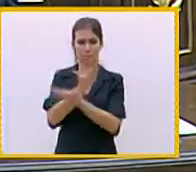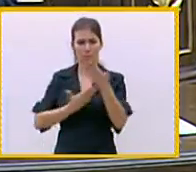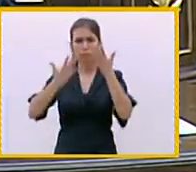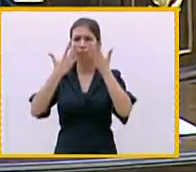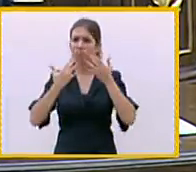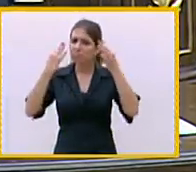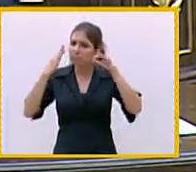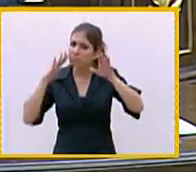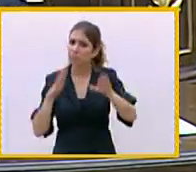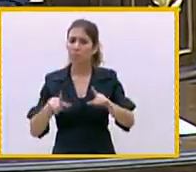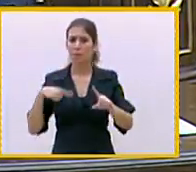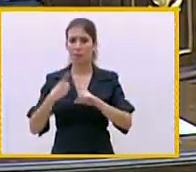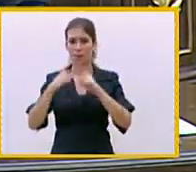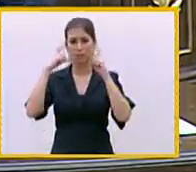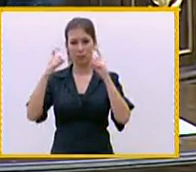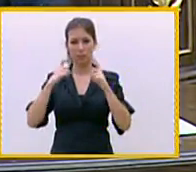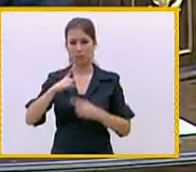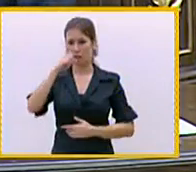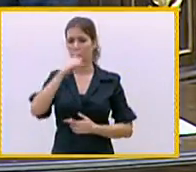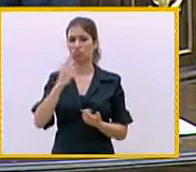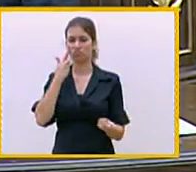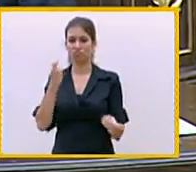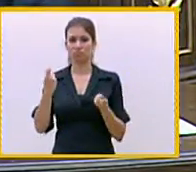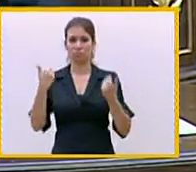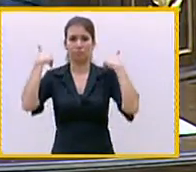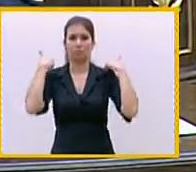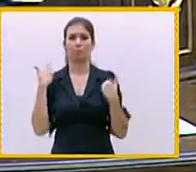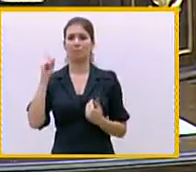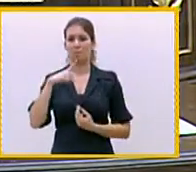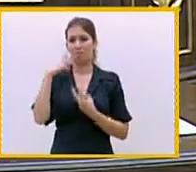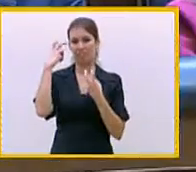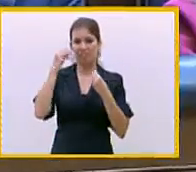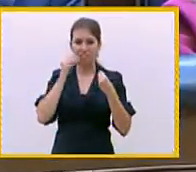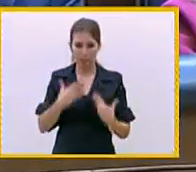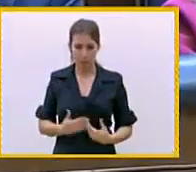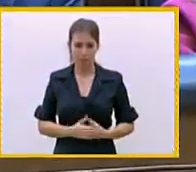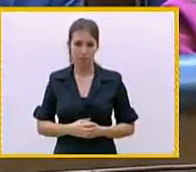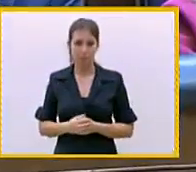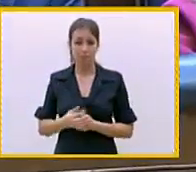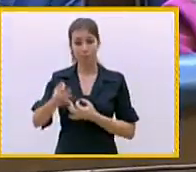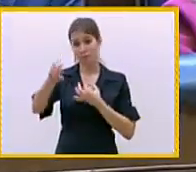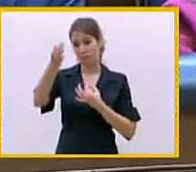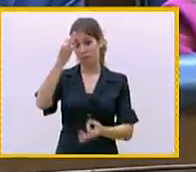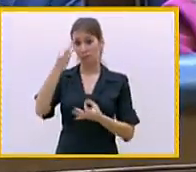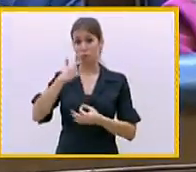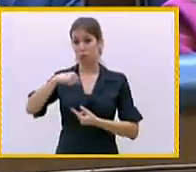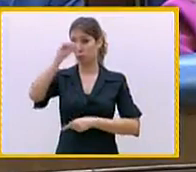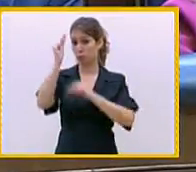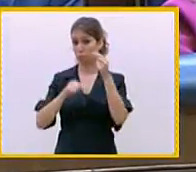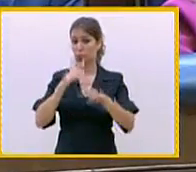un intenso ejercicio de responsabilidad fiscal. Los datos de ejecución presupuestaria